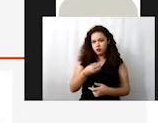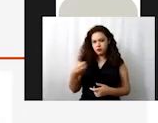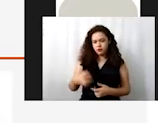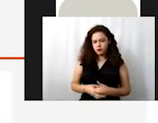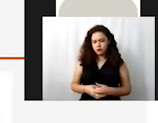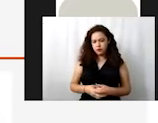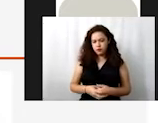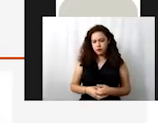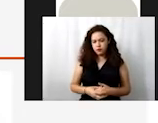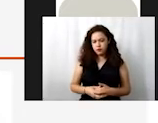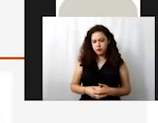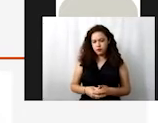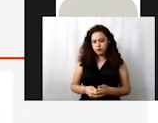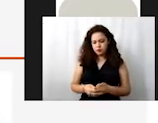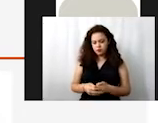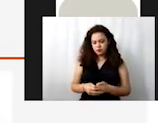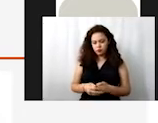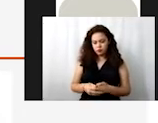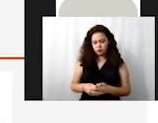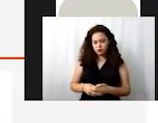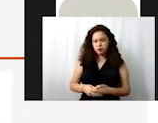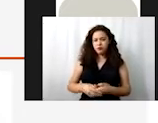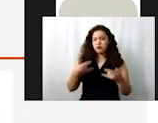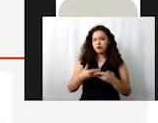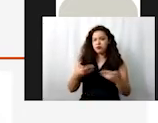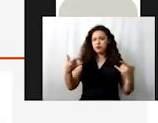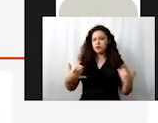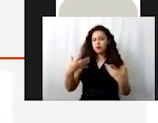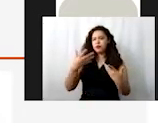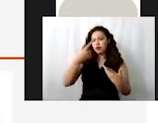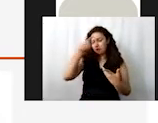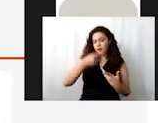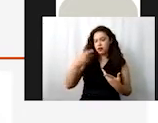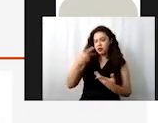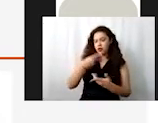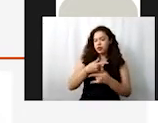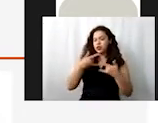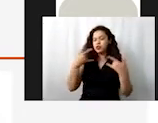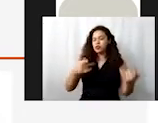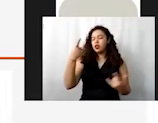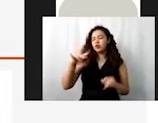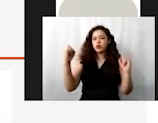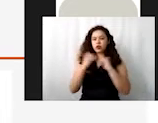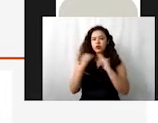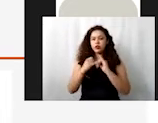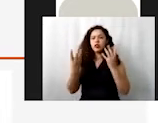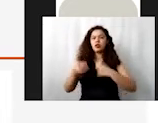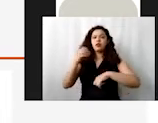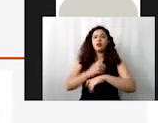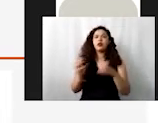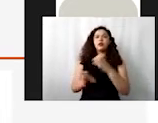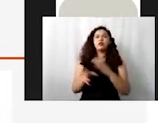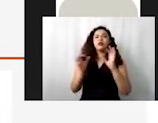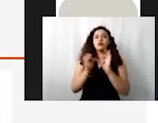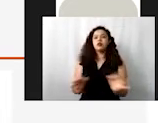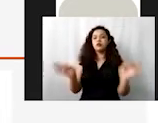de toda la historia de la organización. Y entonces pues podemos ahí poner hechos que sean importantes, que consideremos